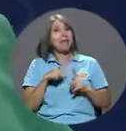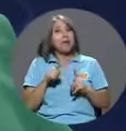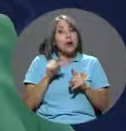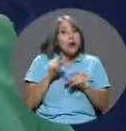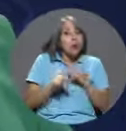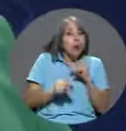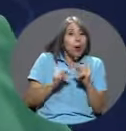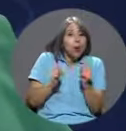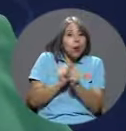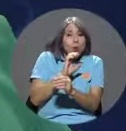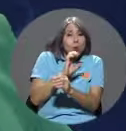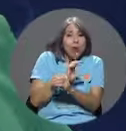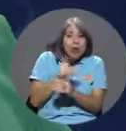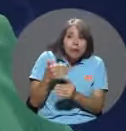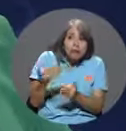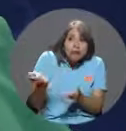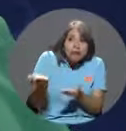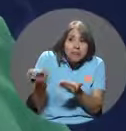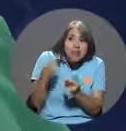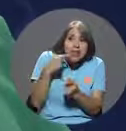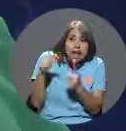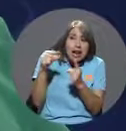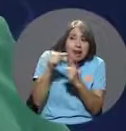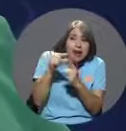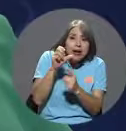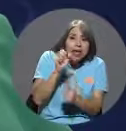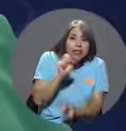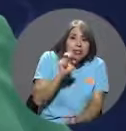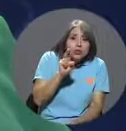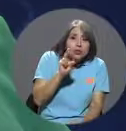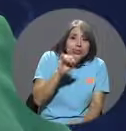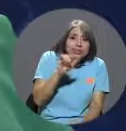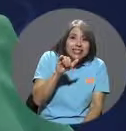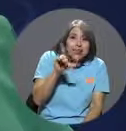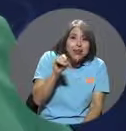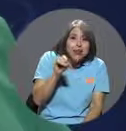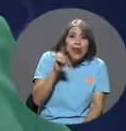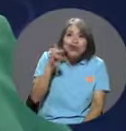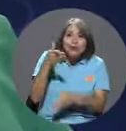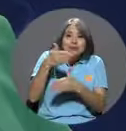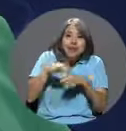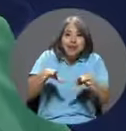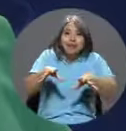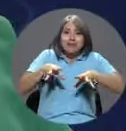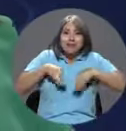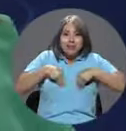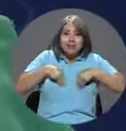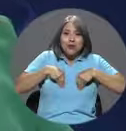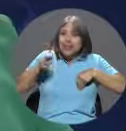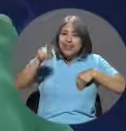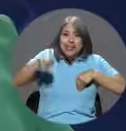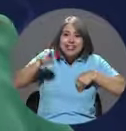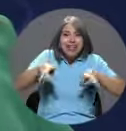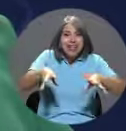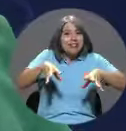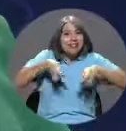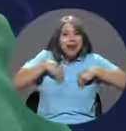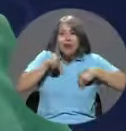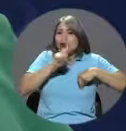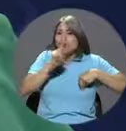a que pronuncie la palabra porque es parte de la aceptación. Y la persona necesita aceptar, no estoy bien. Y